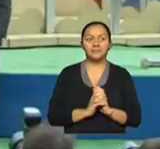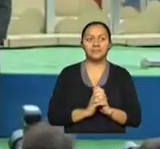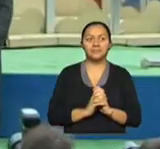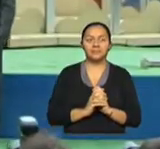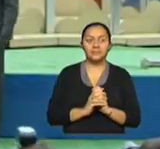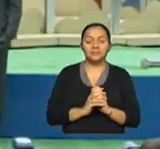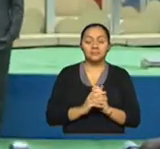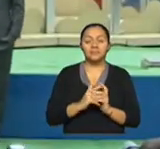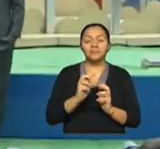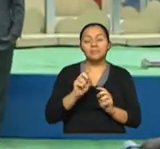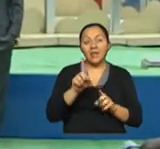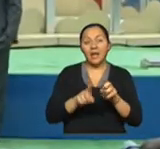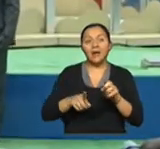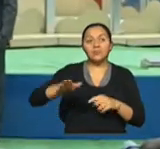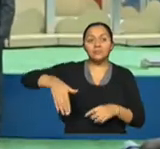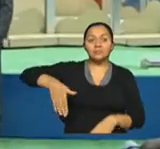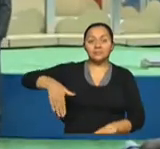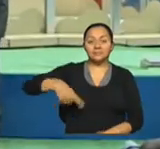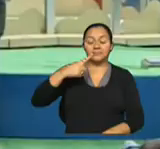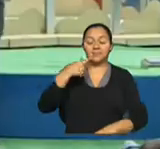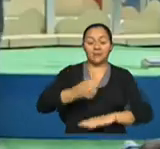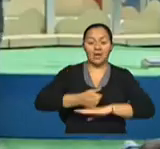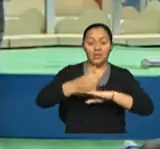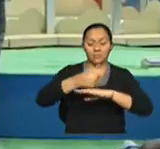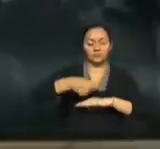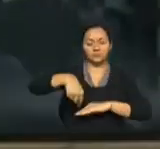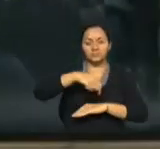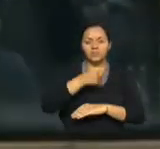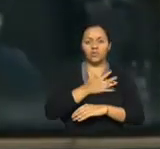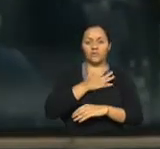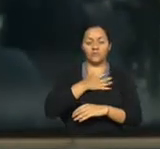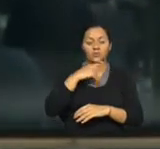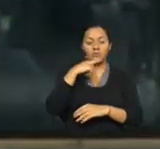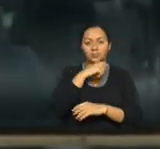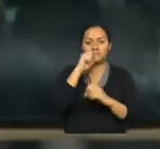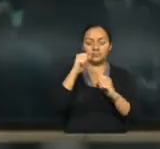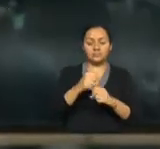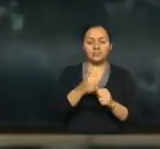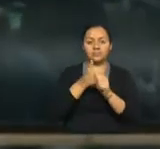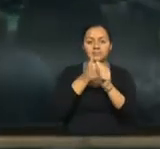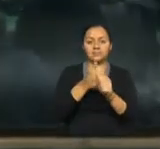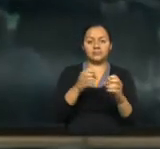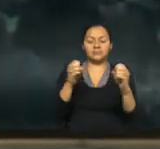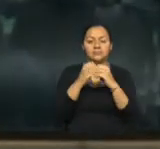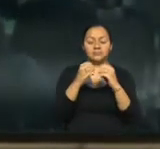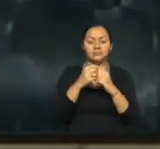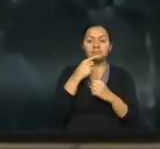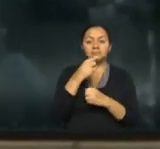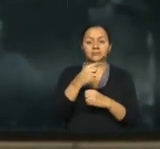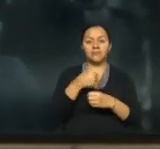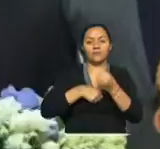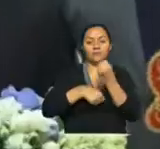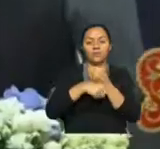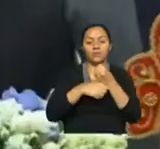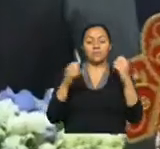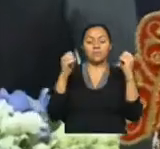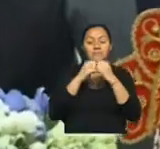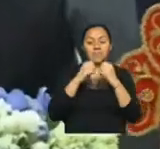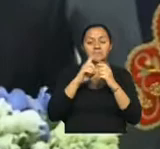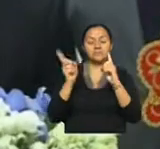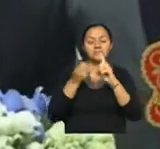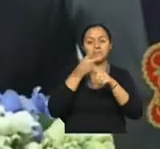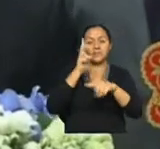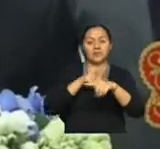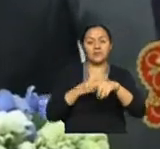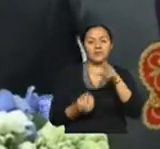Pese a algunos retrasos, las autoridades confían en que Rusia llegará a tiempo a la gran fiesta del fútbol. Será la primera vez desde